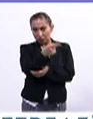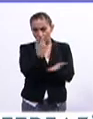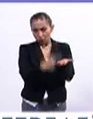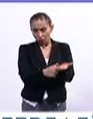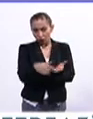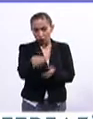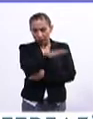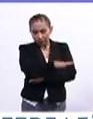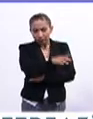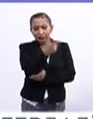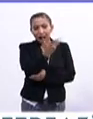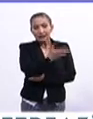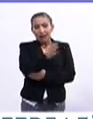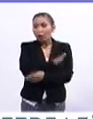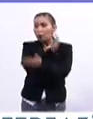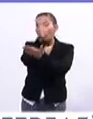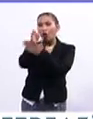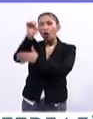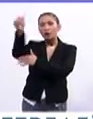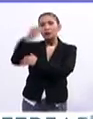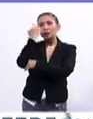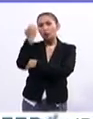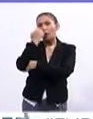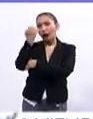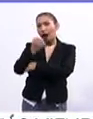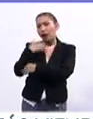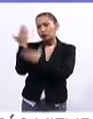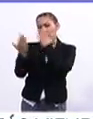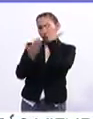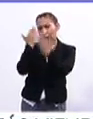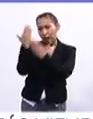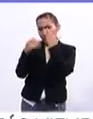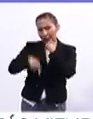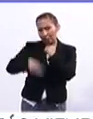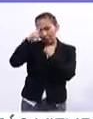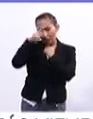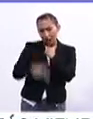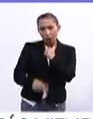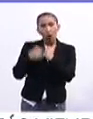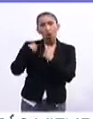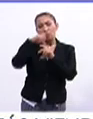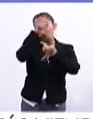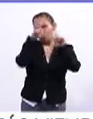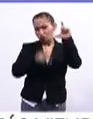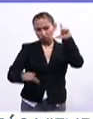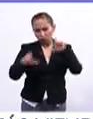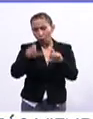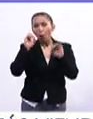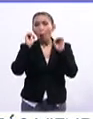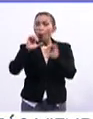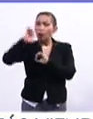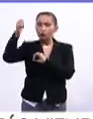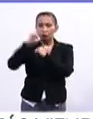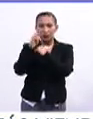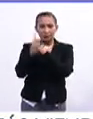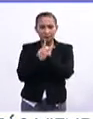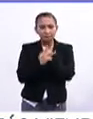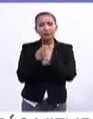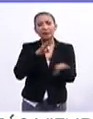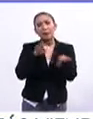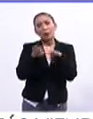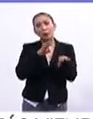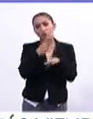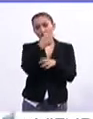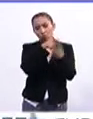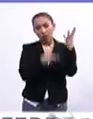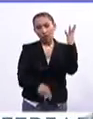institución hacer estancias de movilidad en otras instituciones de México, de toda la República Mexicana y de otros países. Trabajamos ahorita